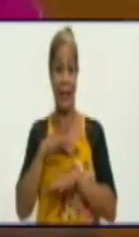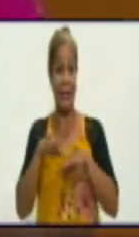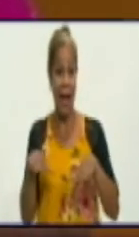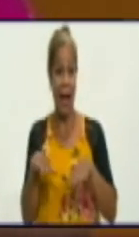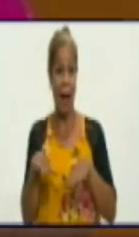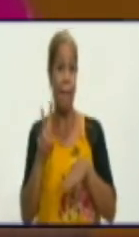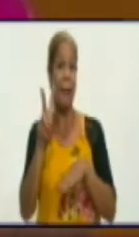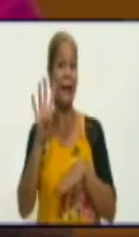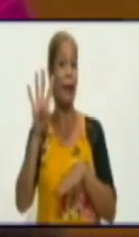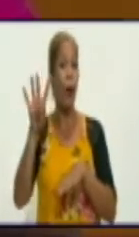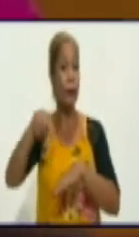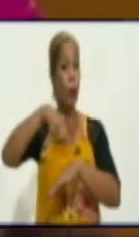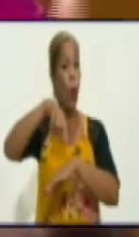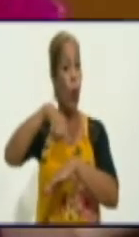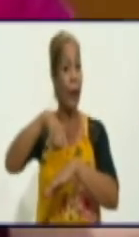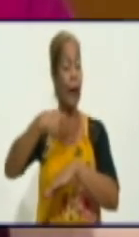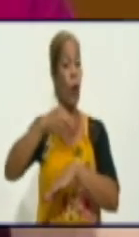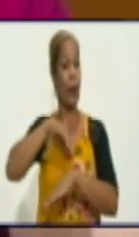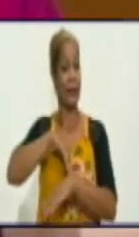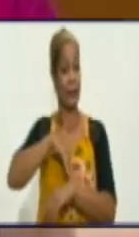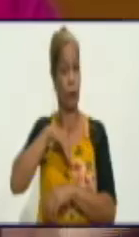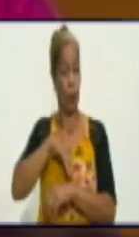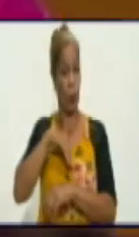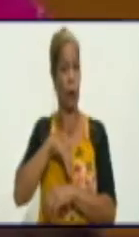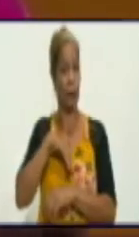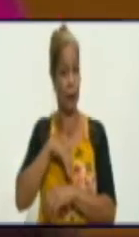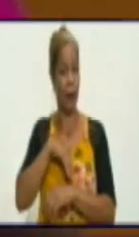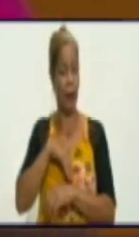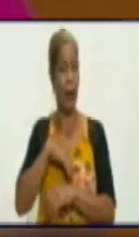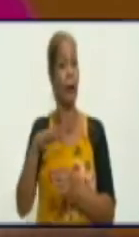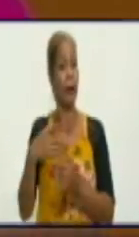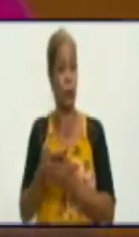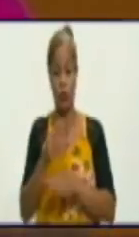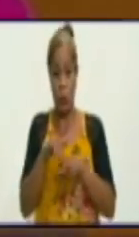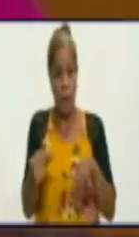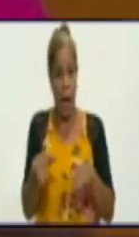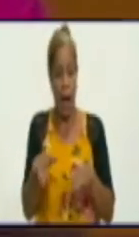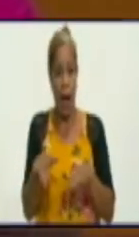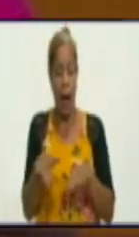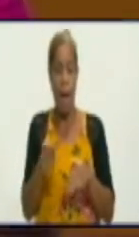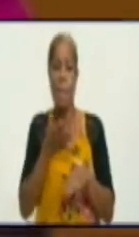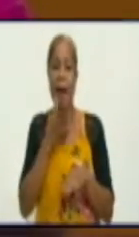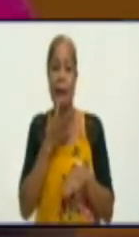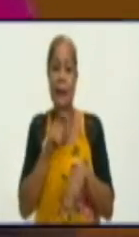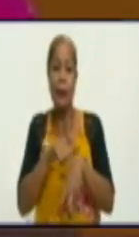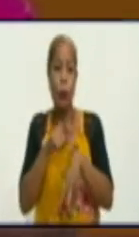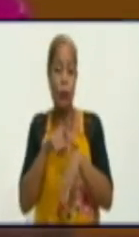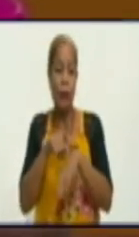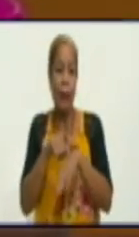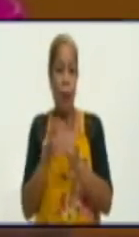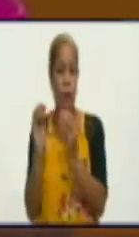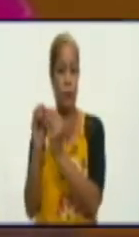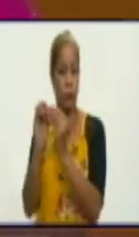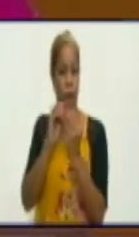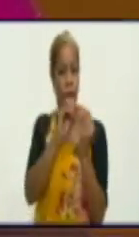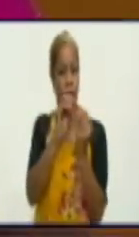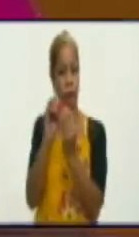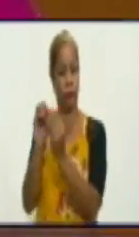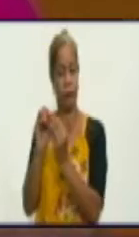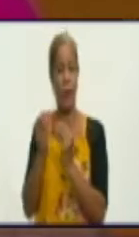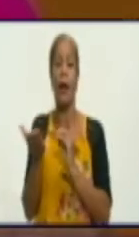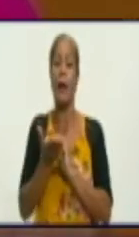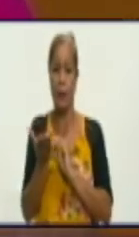sintomatología. Y eso significa que todo ese tiempo ha estado conviviendo con personas y ha estado transmitiendo la enfermedad. Por